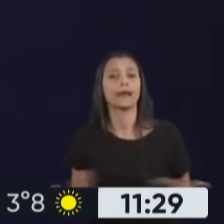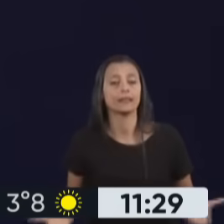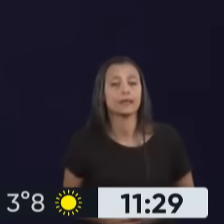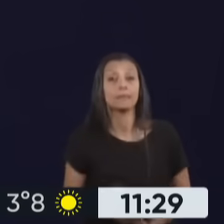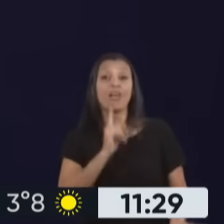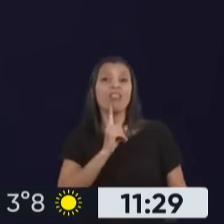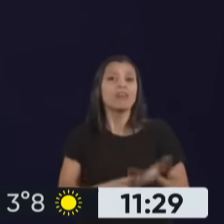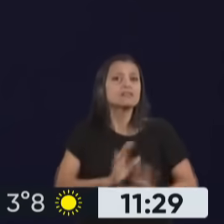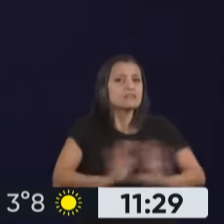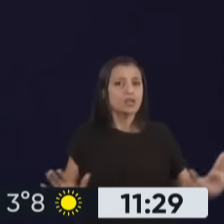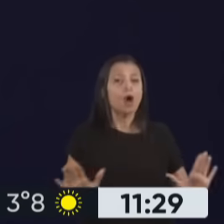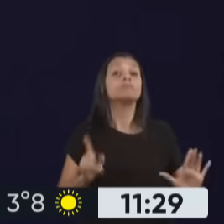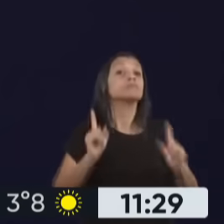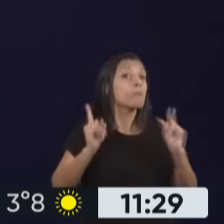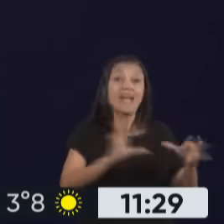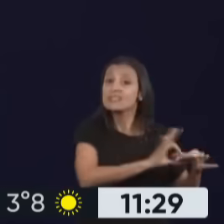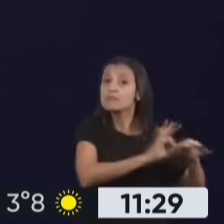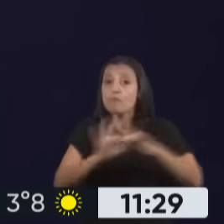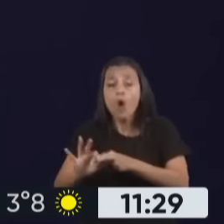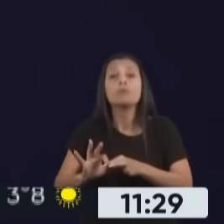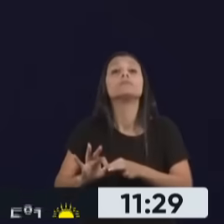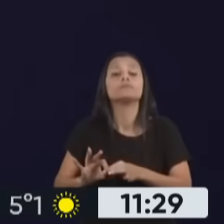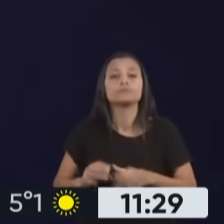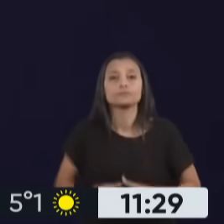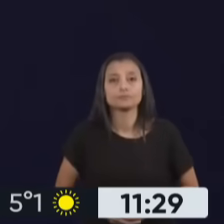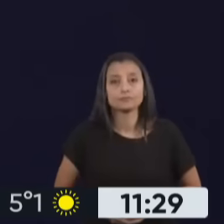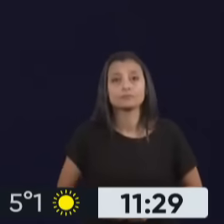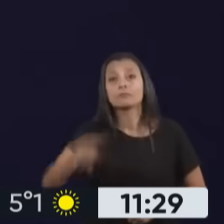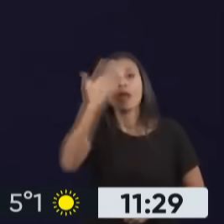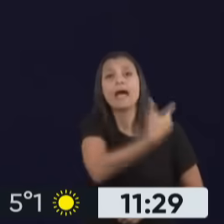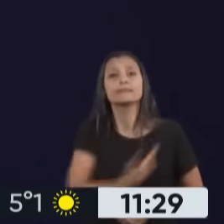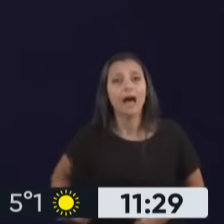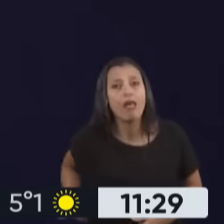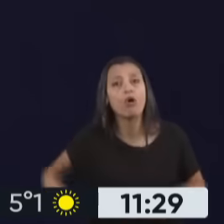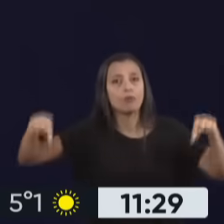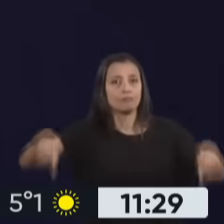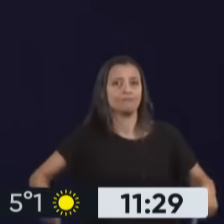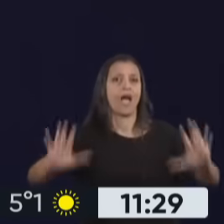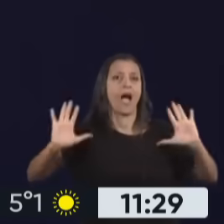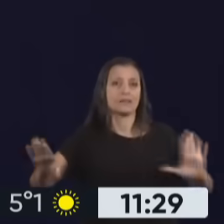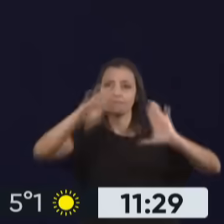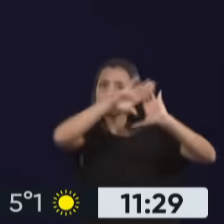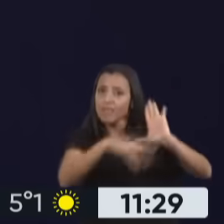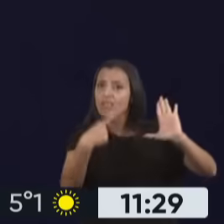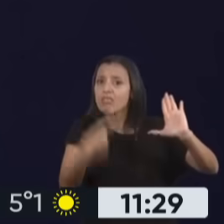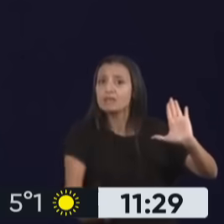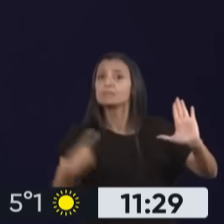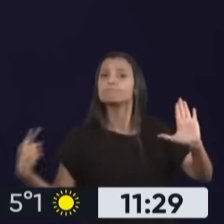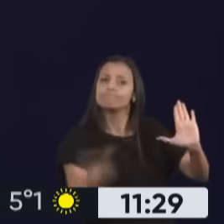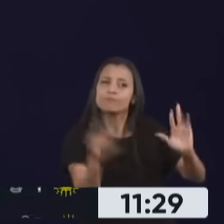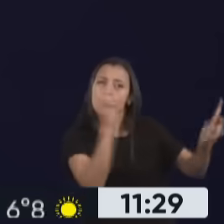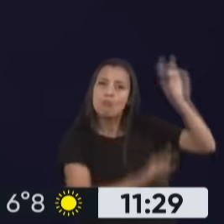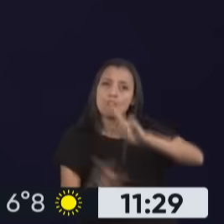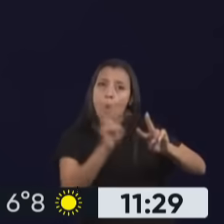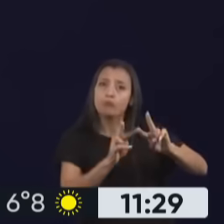Esta medida va en consonancia con la concepción del Estado que tiene este gobierno. Está para allanar el